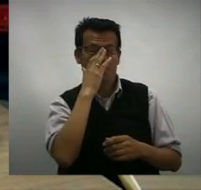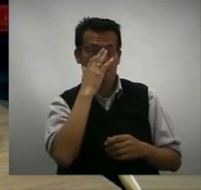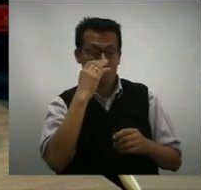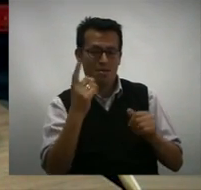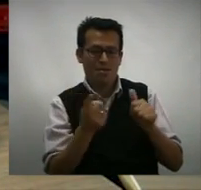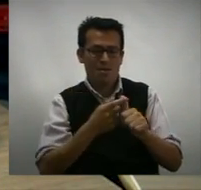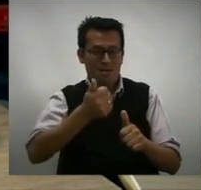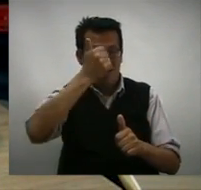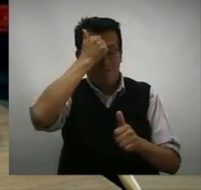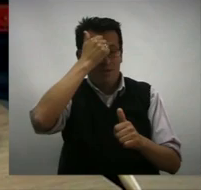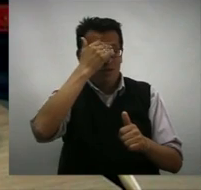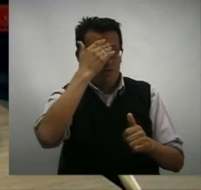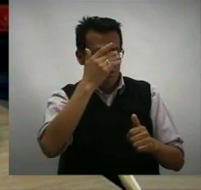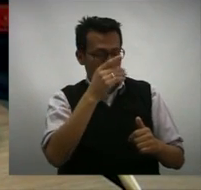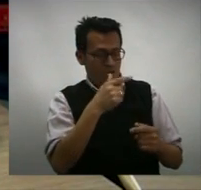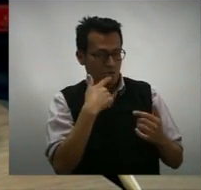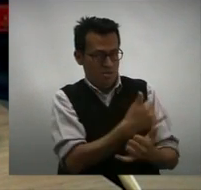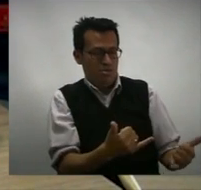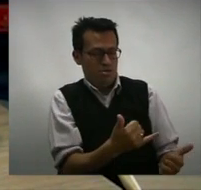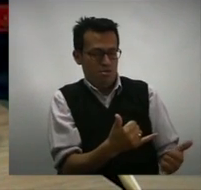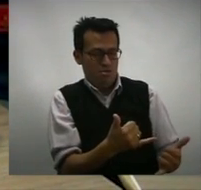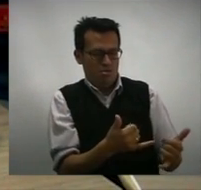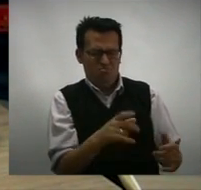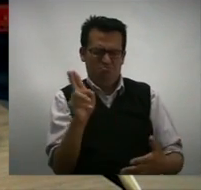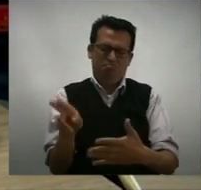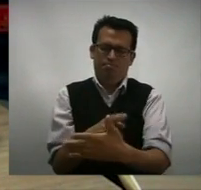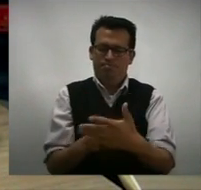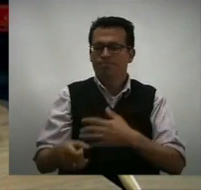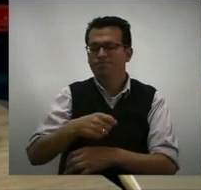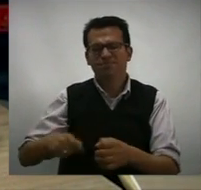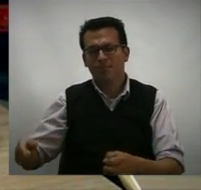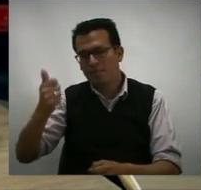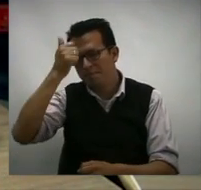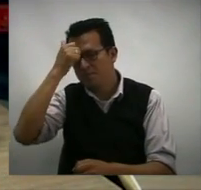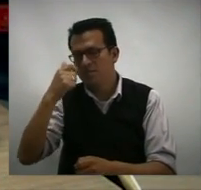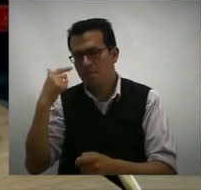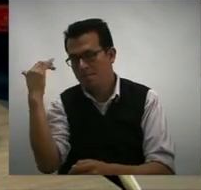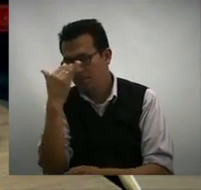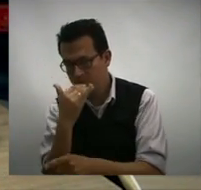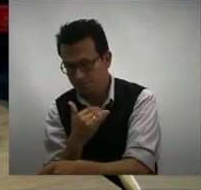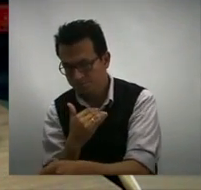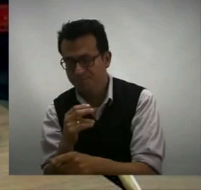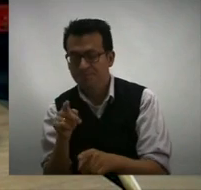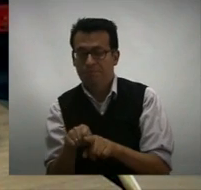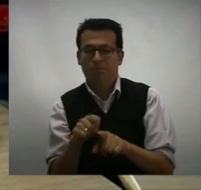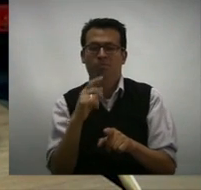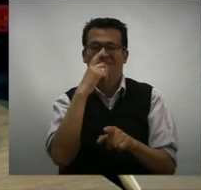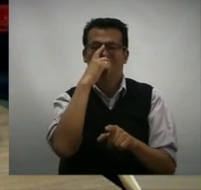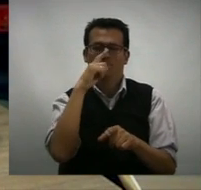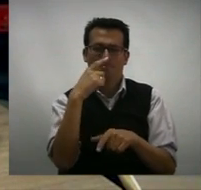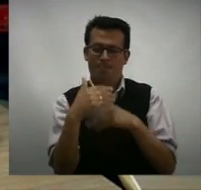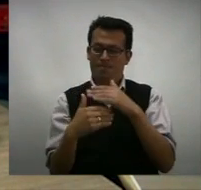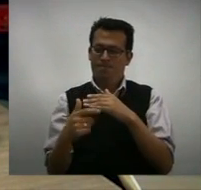realidad invalida el principio de placer. El hombre aprende a sustituir el placer momentáneo e incierto e indestructible por el